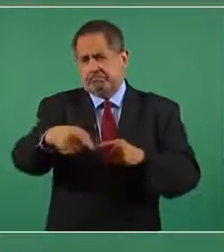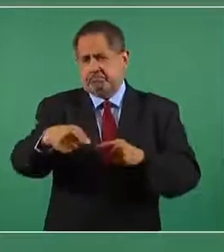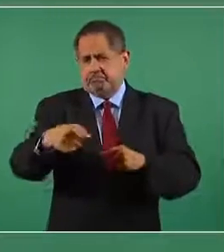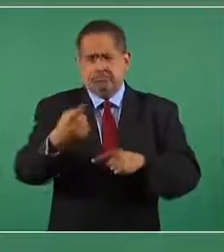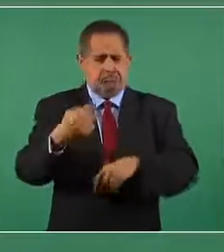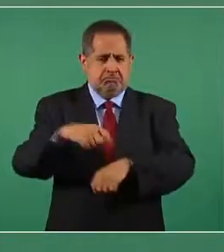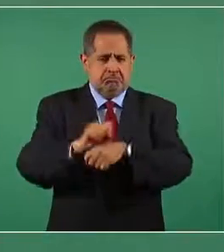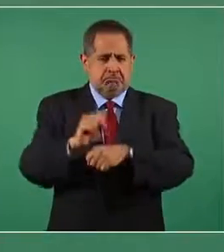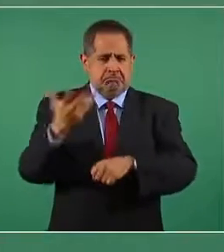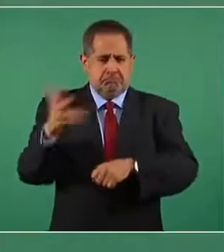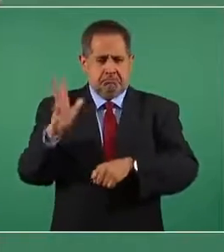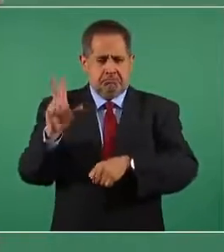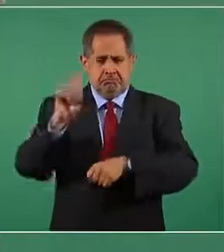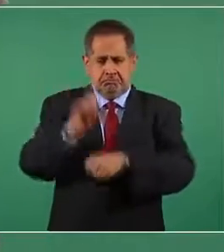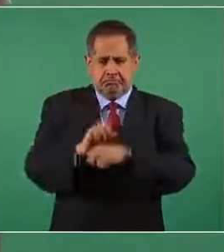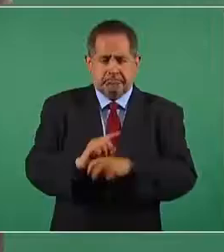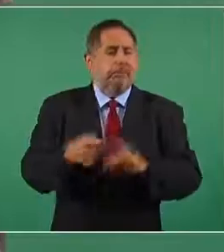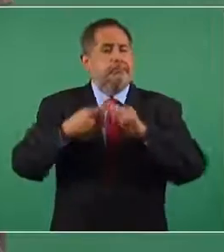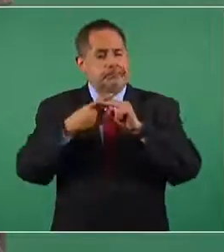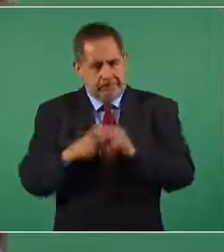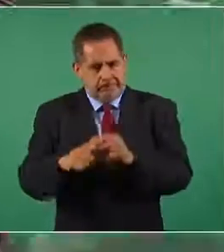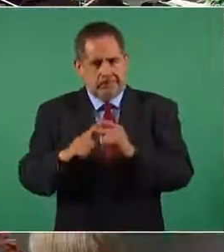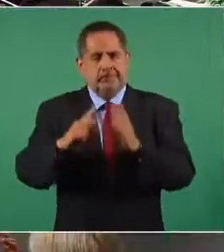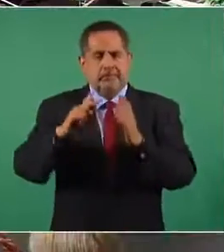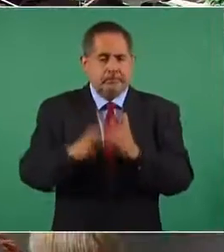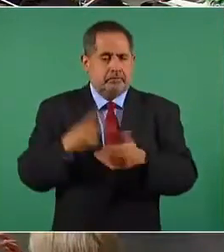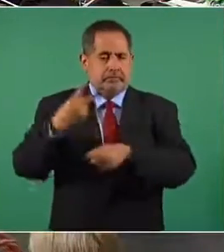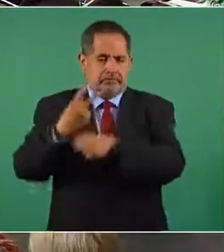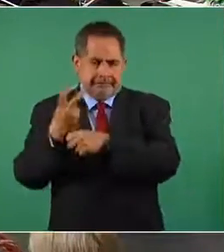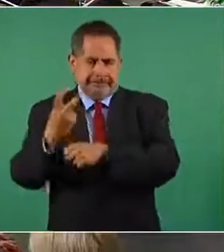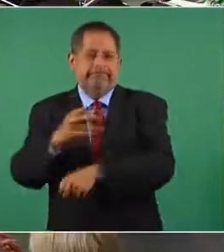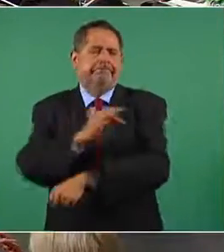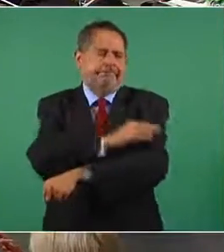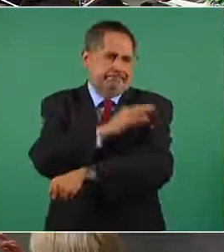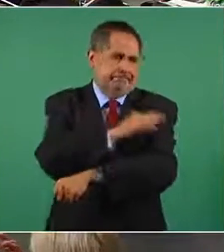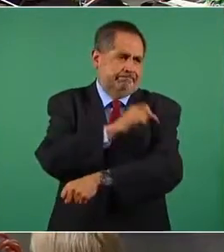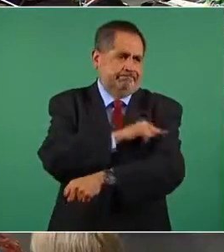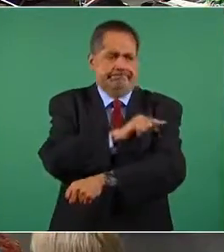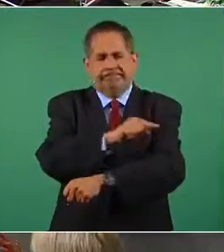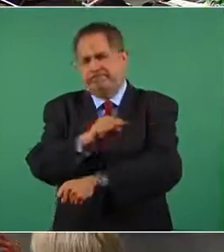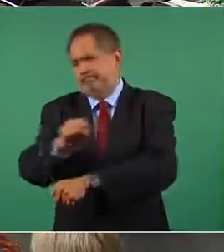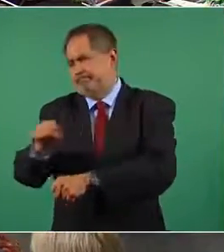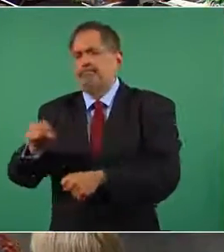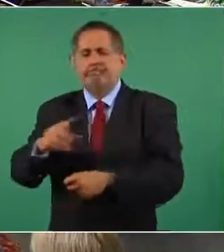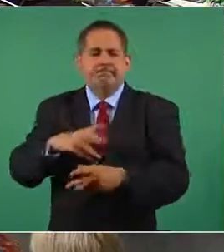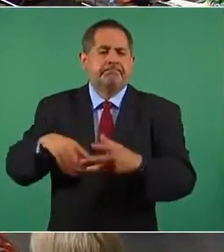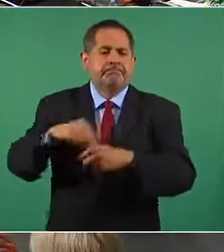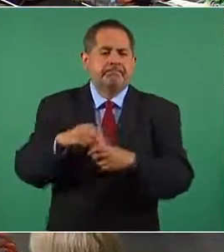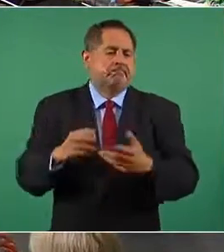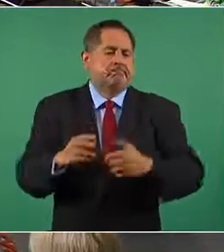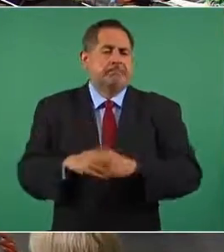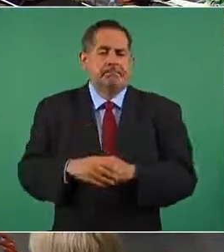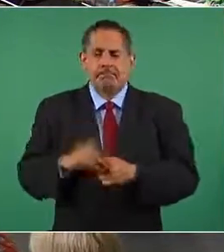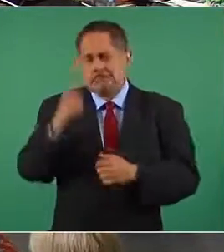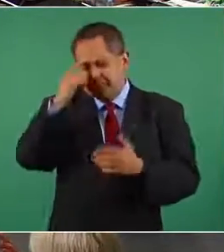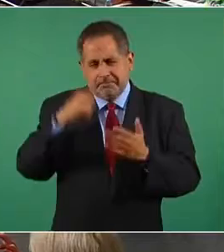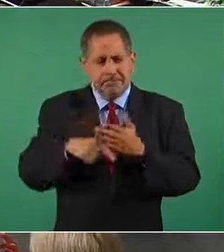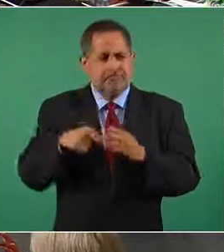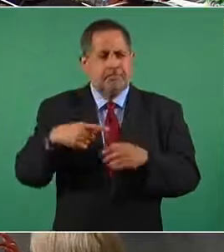en 10 días, se comienza a aplicar. Y a más tardar en un